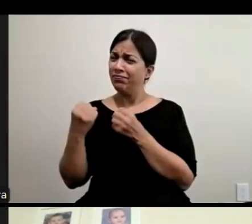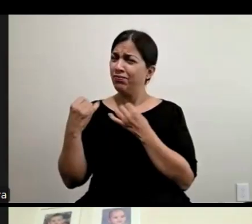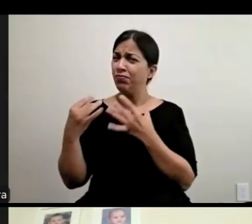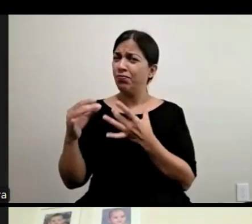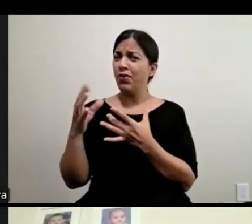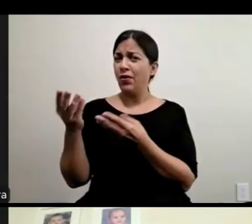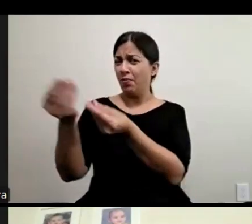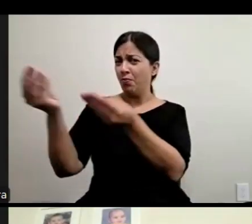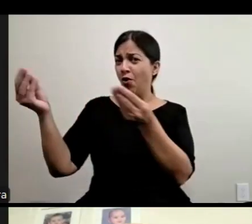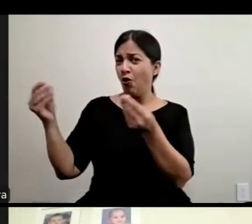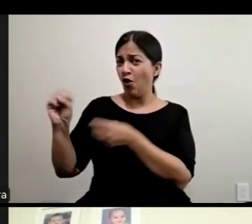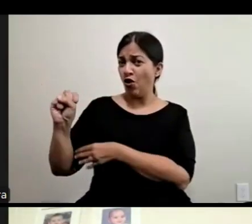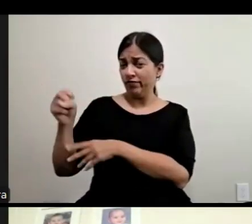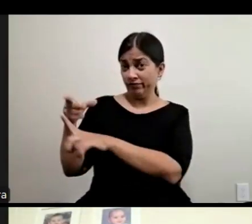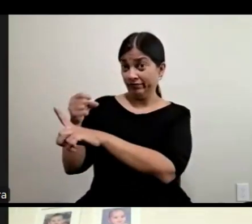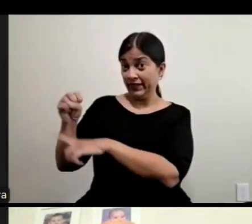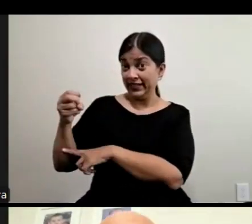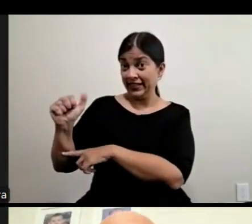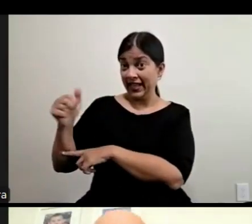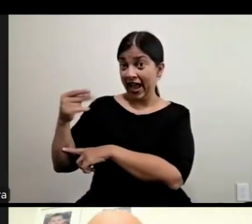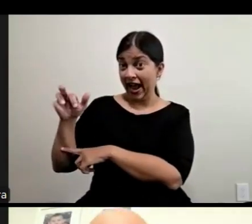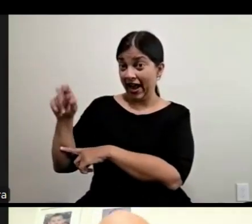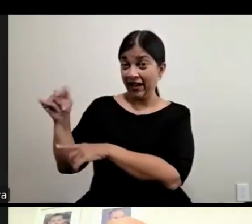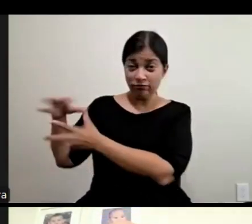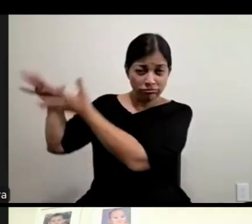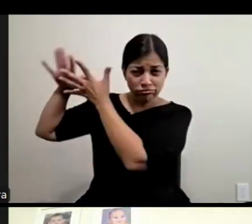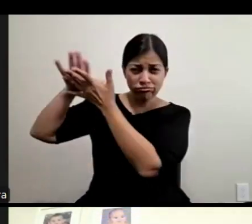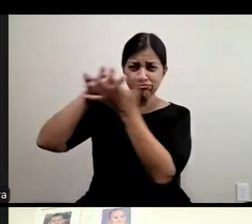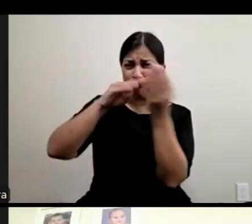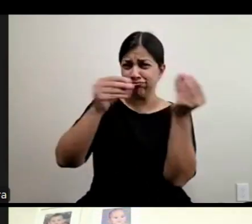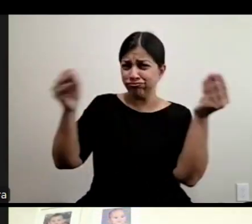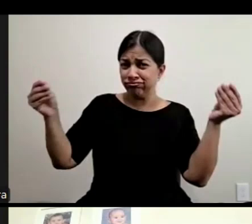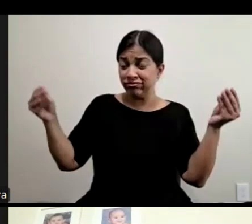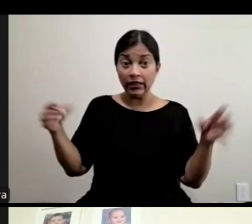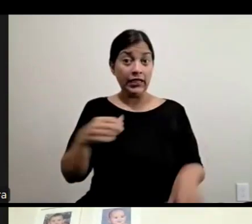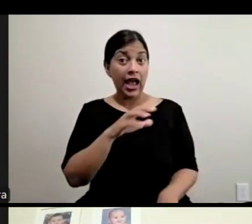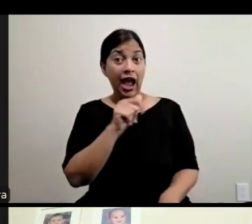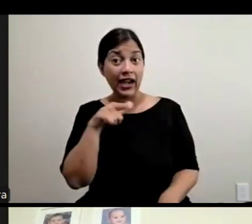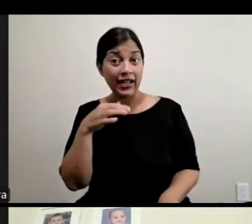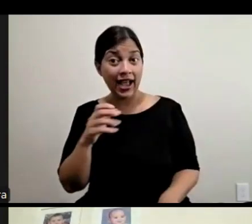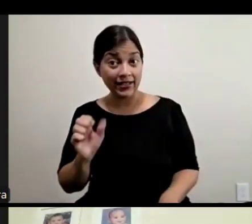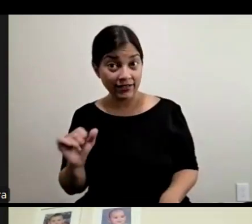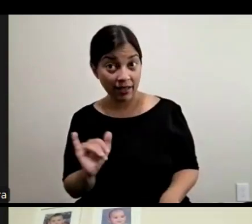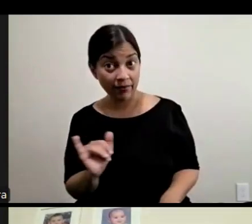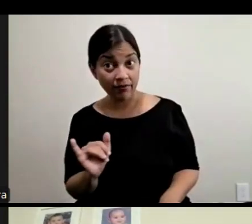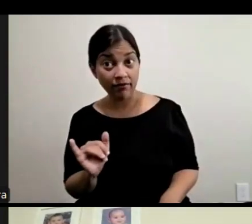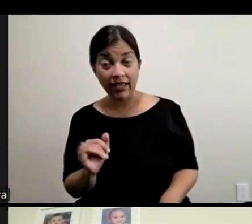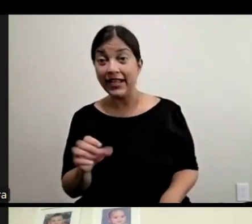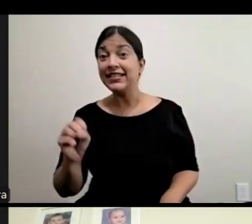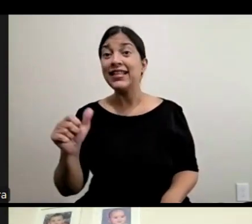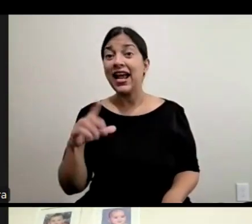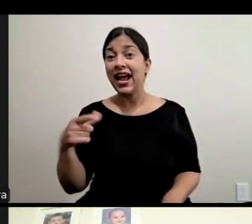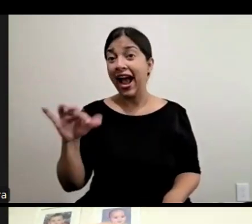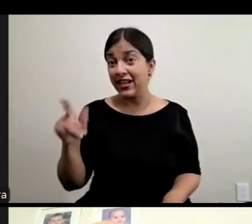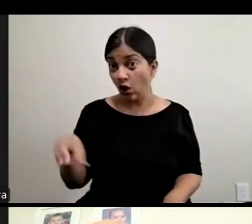llegando a Puerto Rico, tantas olas. Ni las algas estas, ¿cómo es? Ni el sargazo. Yo había escuchado, pero no tanto, yo